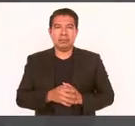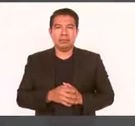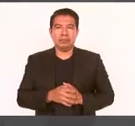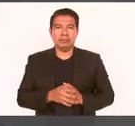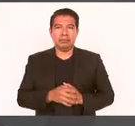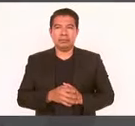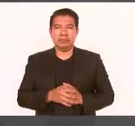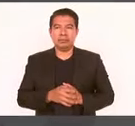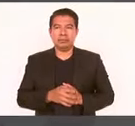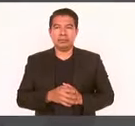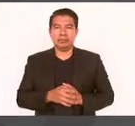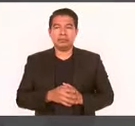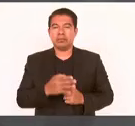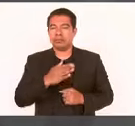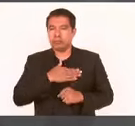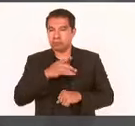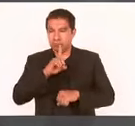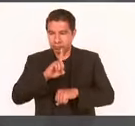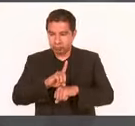Muy buenos días,